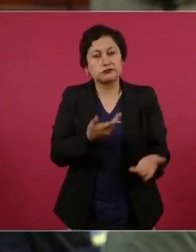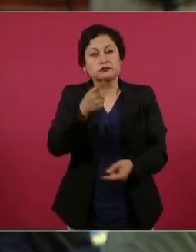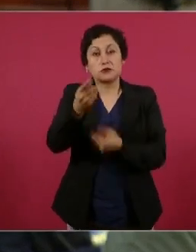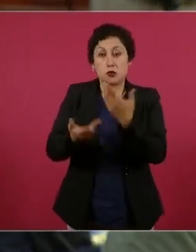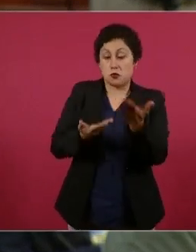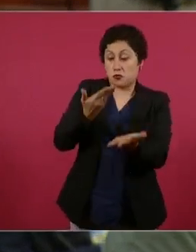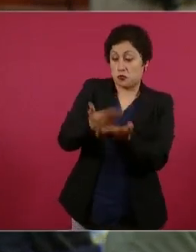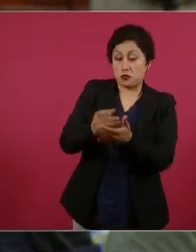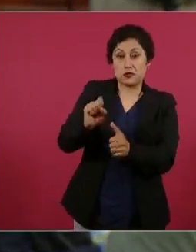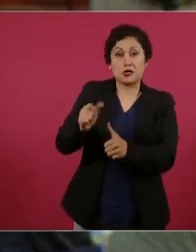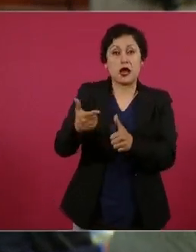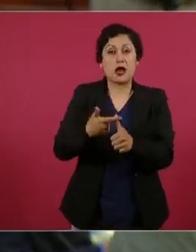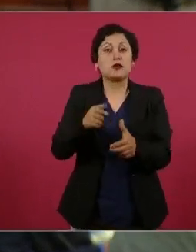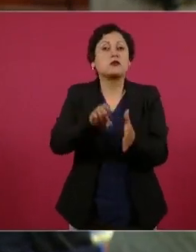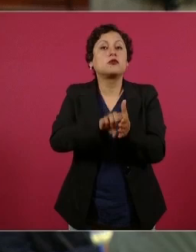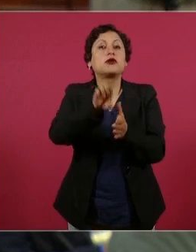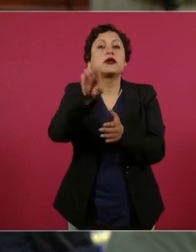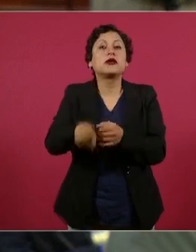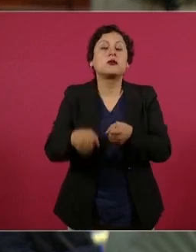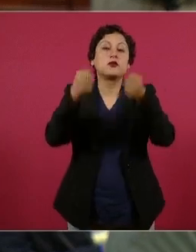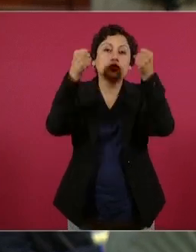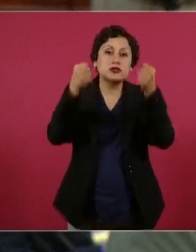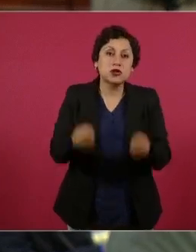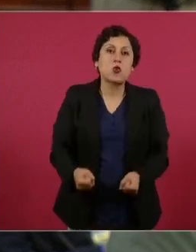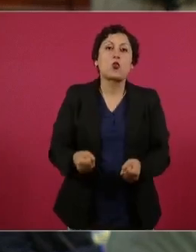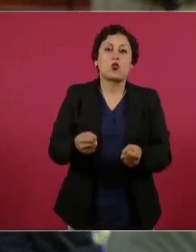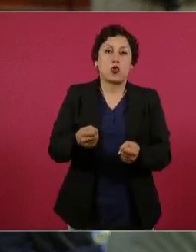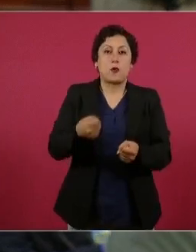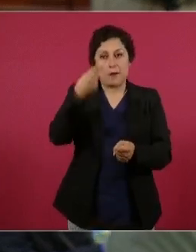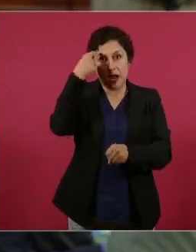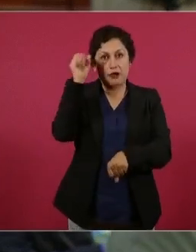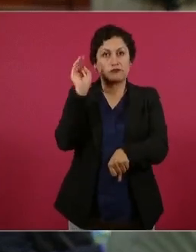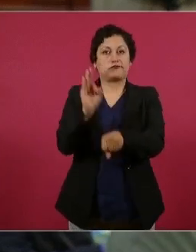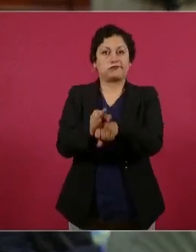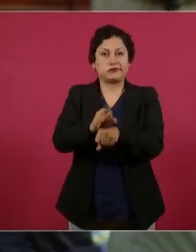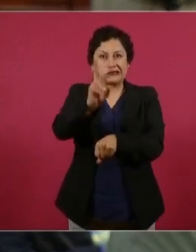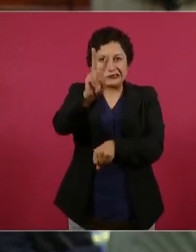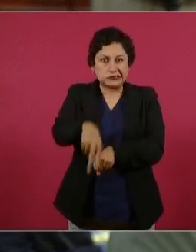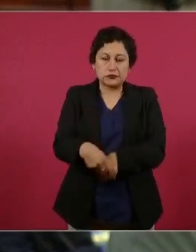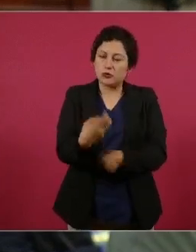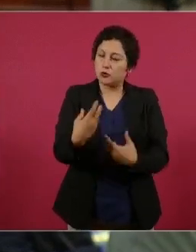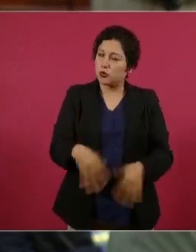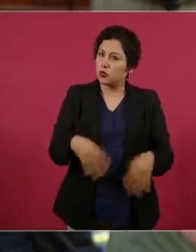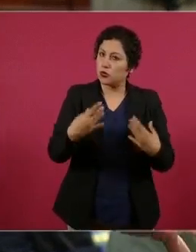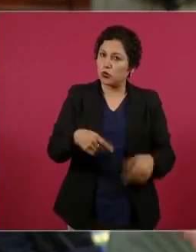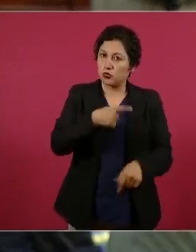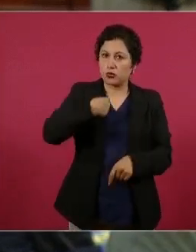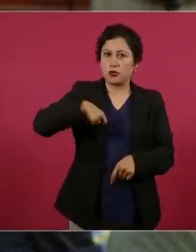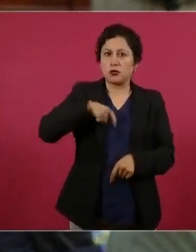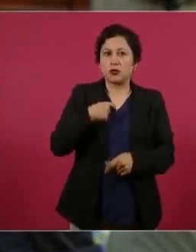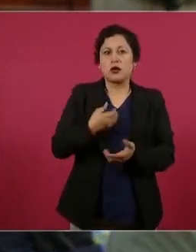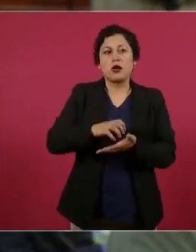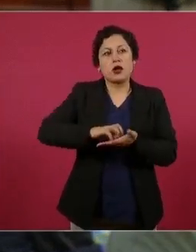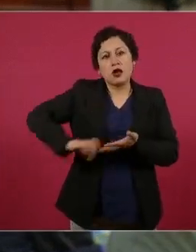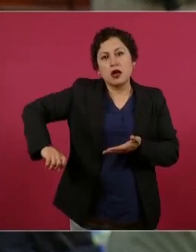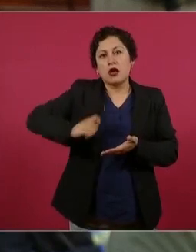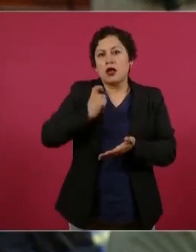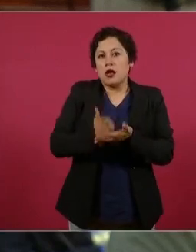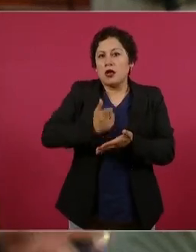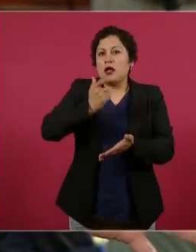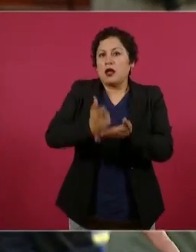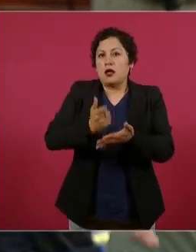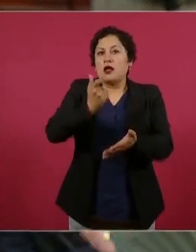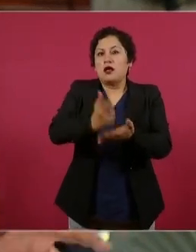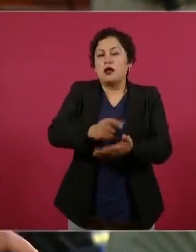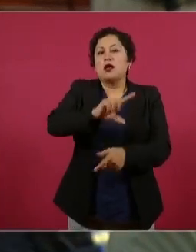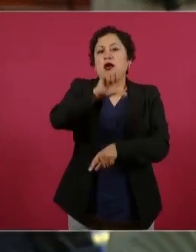ejemplo, los seguros de gastos médicos mayores, otro tema, ¿no? O sea, se la pasa uno pagando el seguro y cuando llega a tratar de hacer